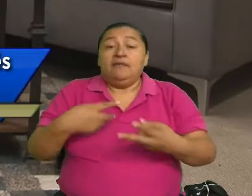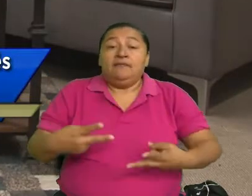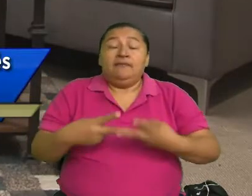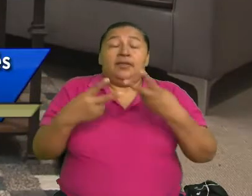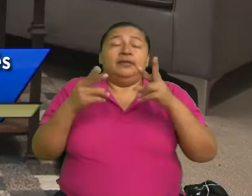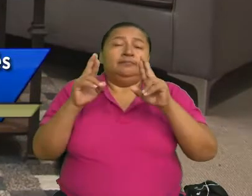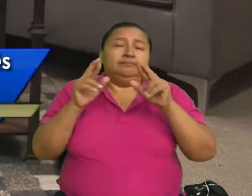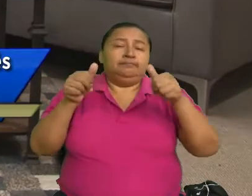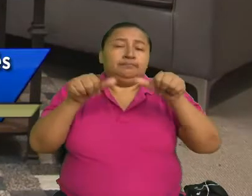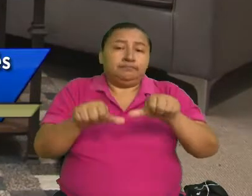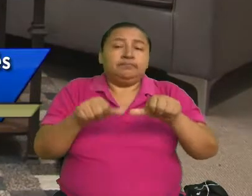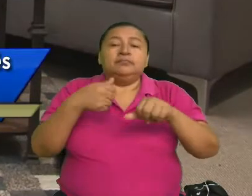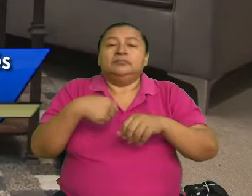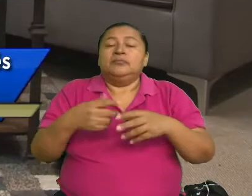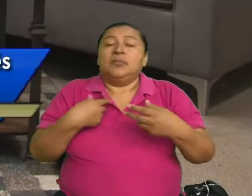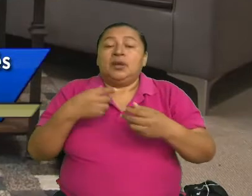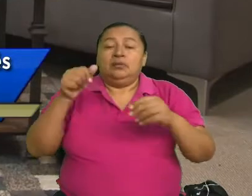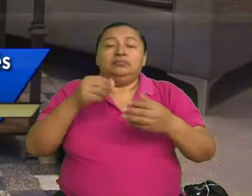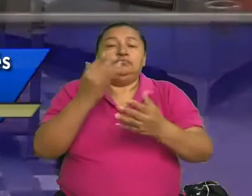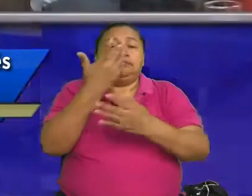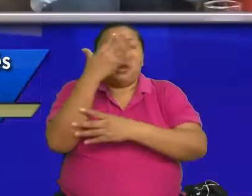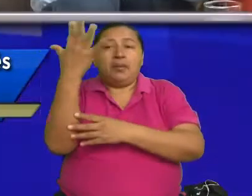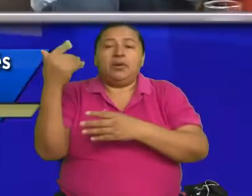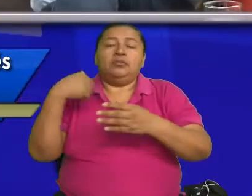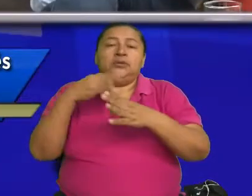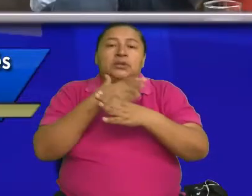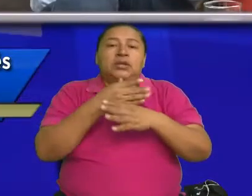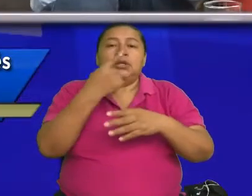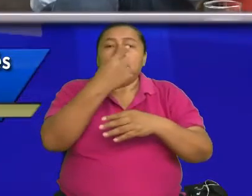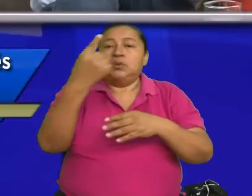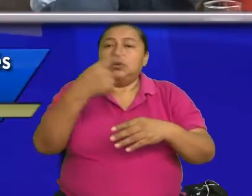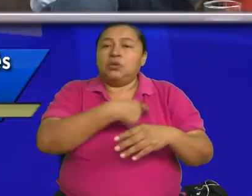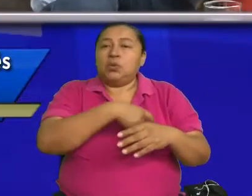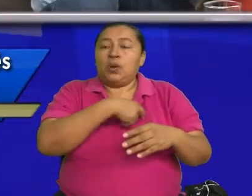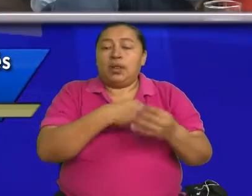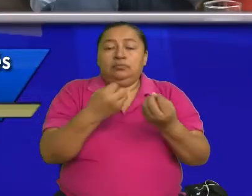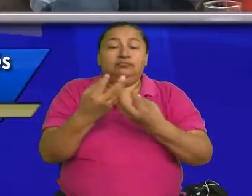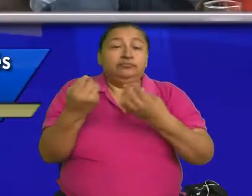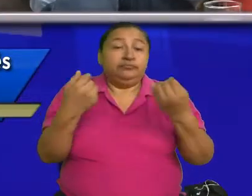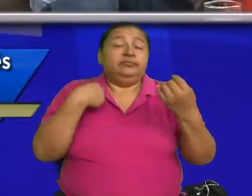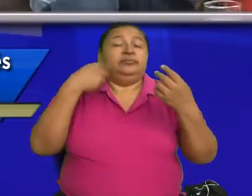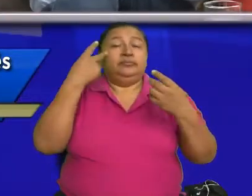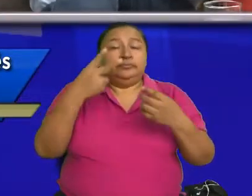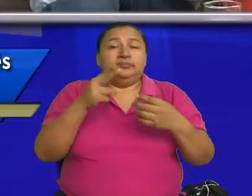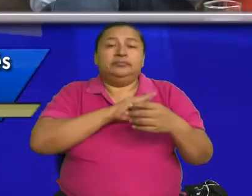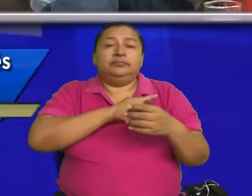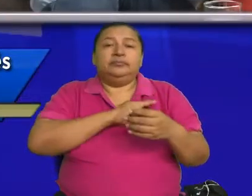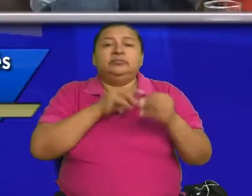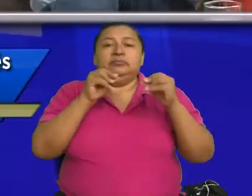al inventario de árboles y especies existentes en cada escuela, verde, jardín, así como te digo yo, okay.